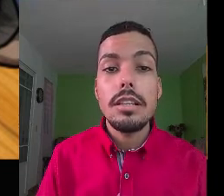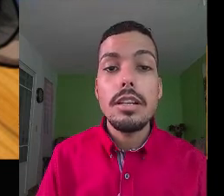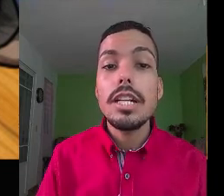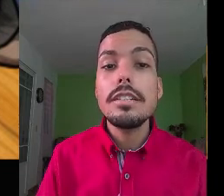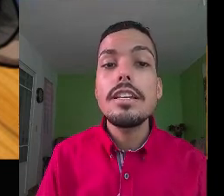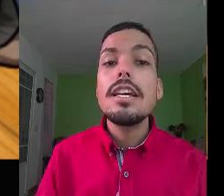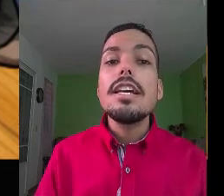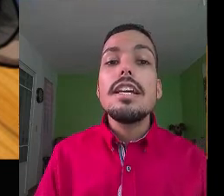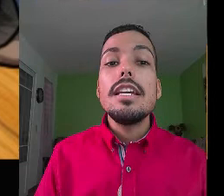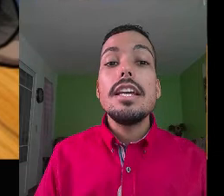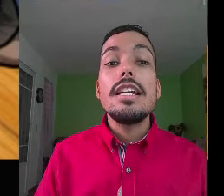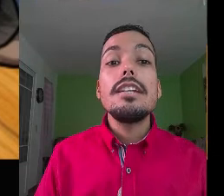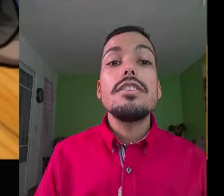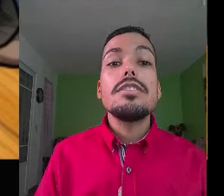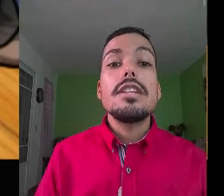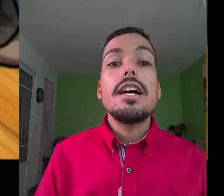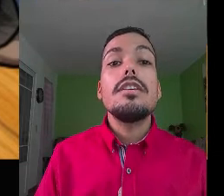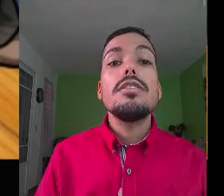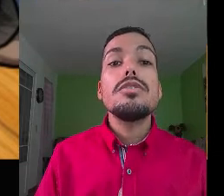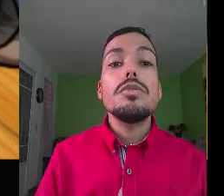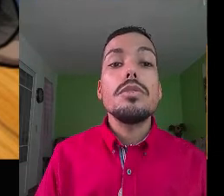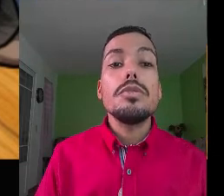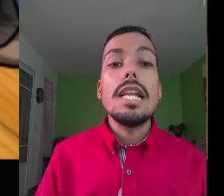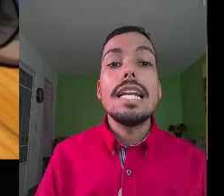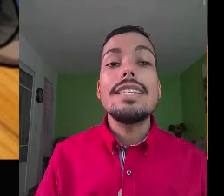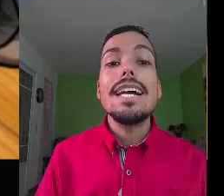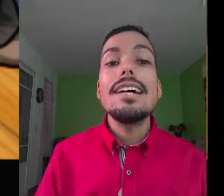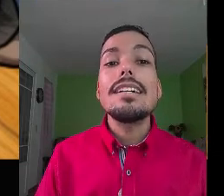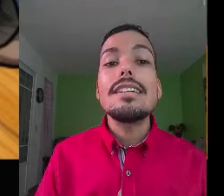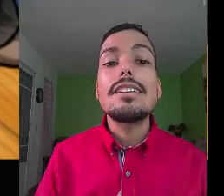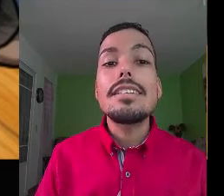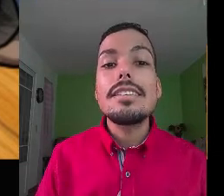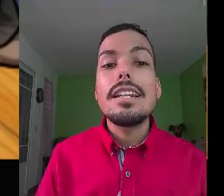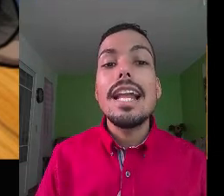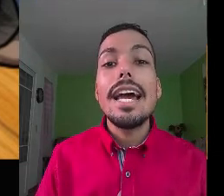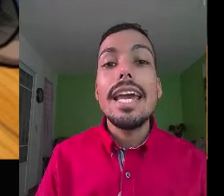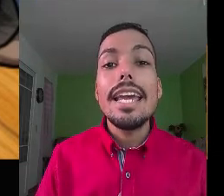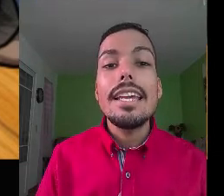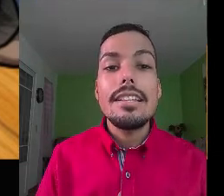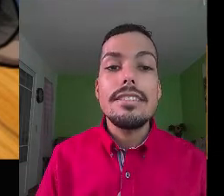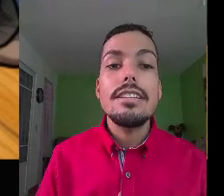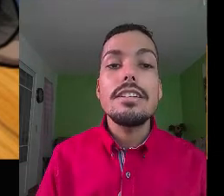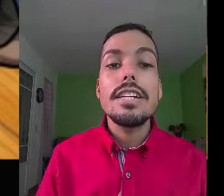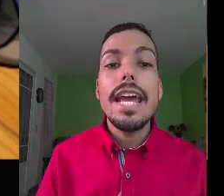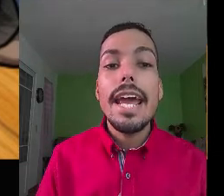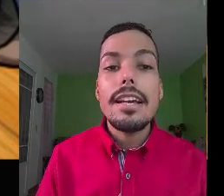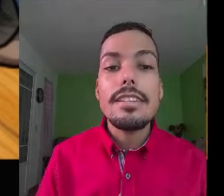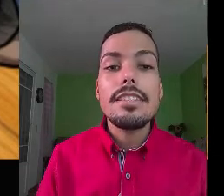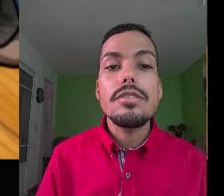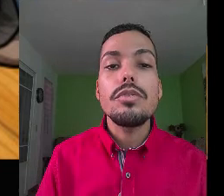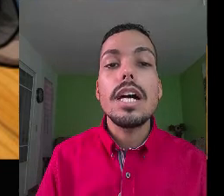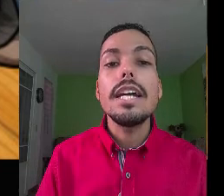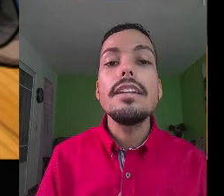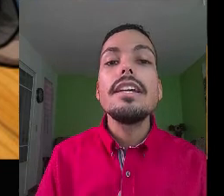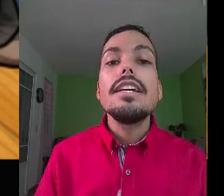amiguitos anteriores y él nos trajo la letra X, la X, the letter X, right? Y